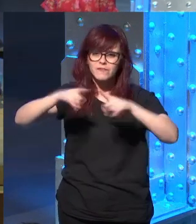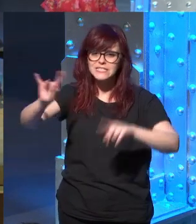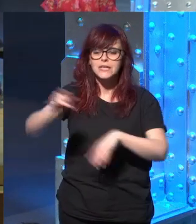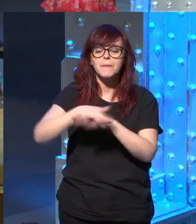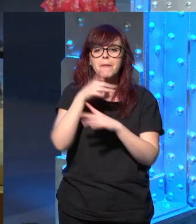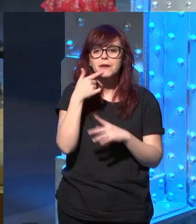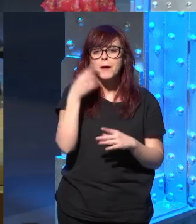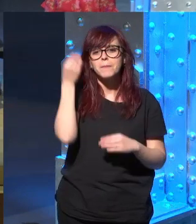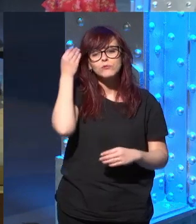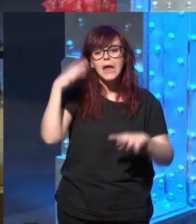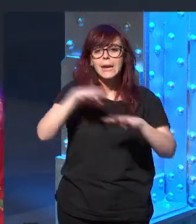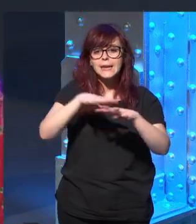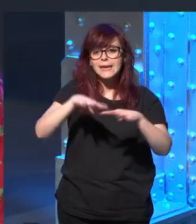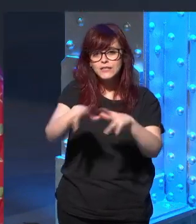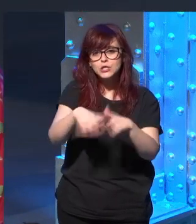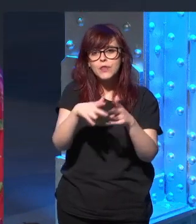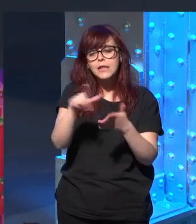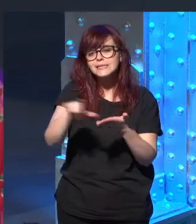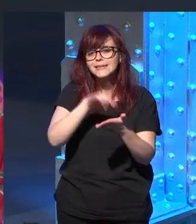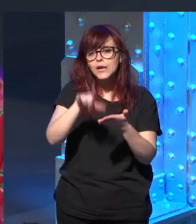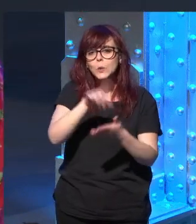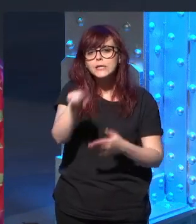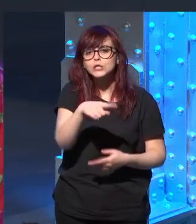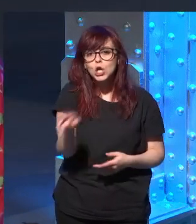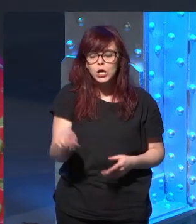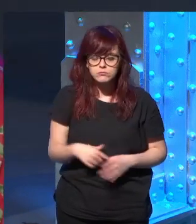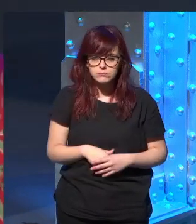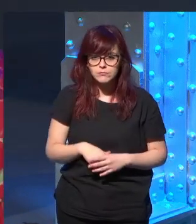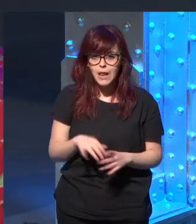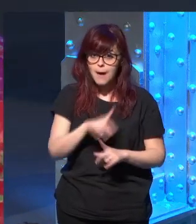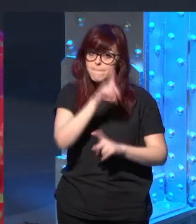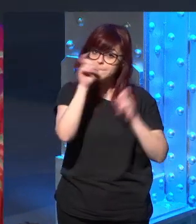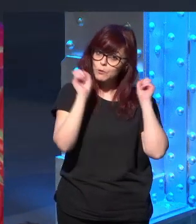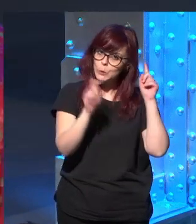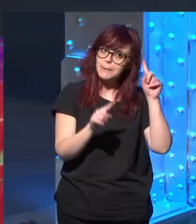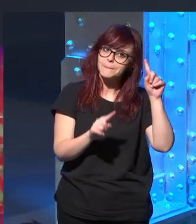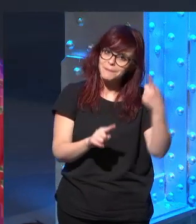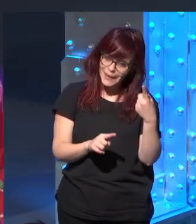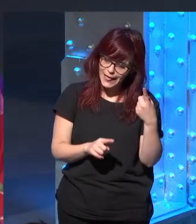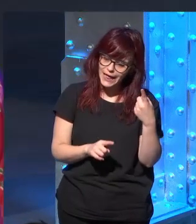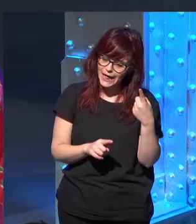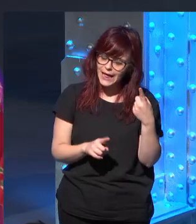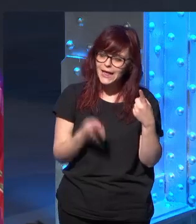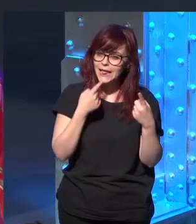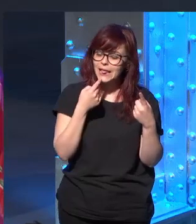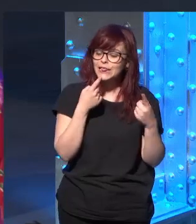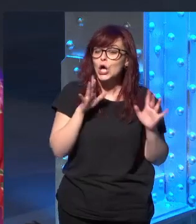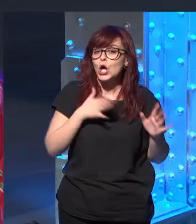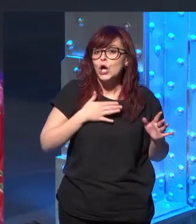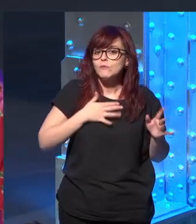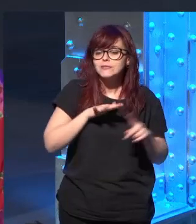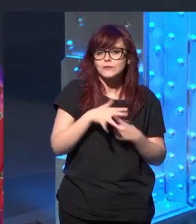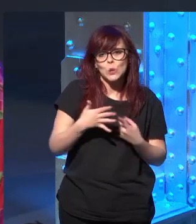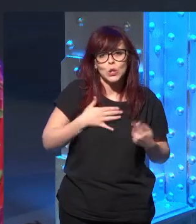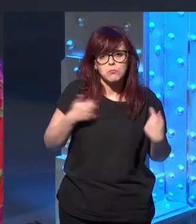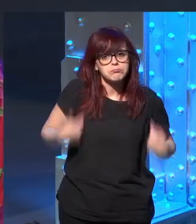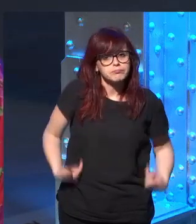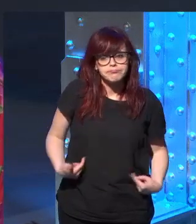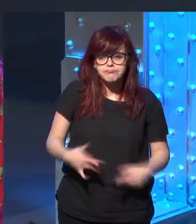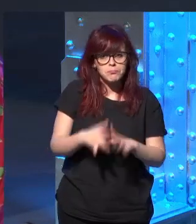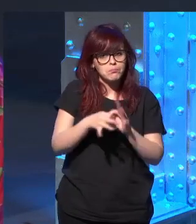hace literatura en las redes sociales? A la primera pregunta, te digo que yo, en mi caso, creo que